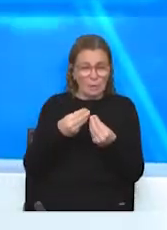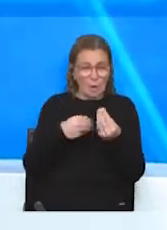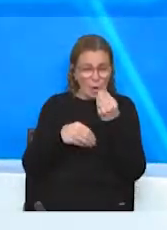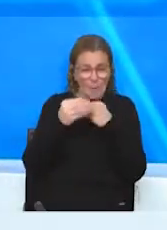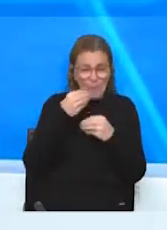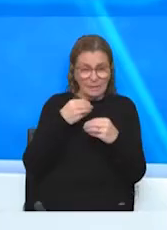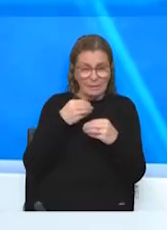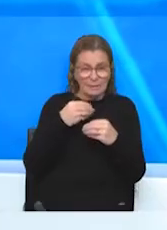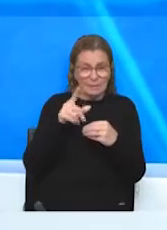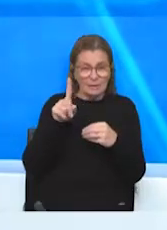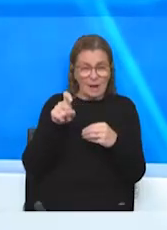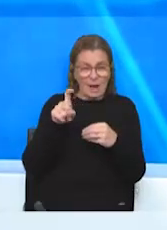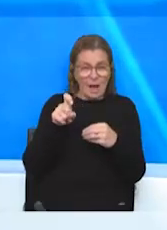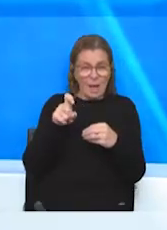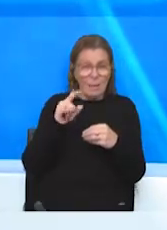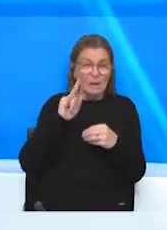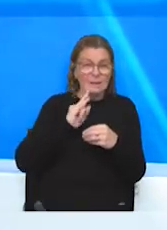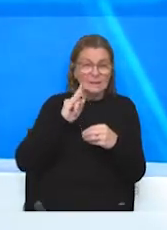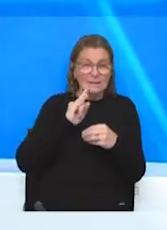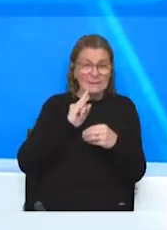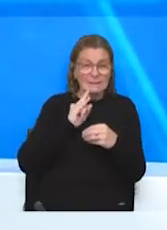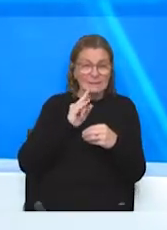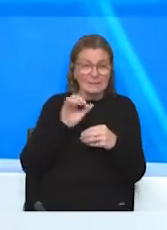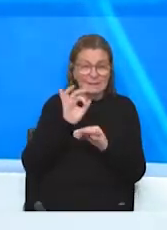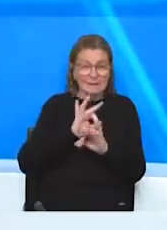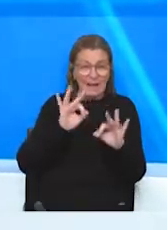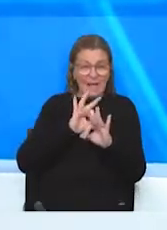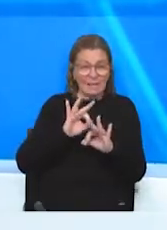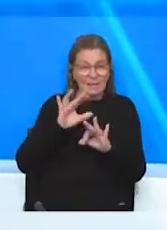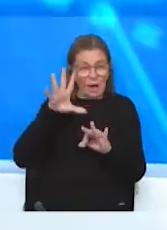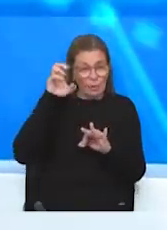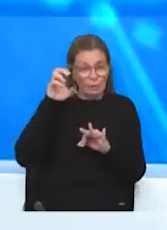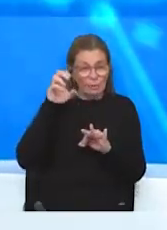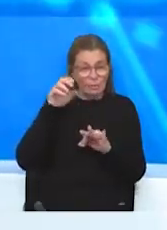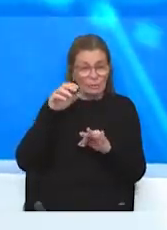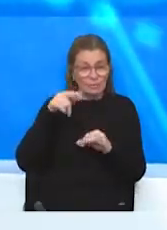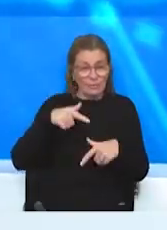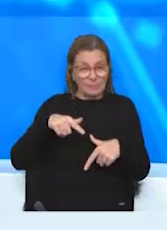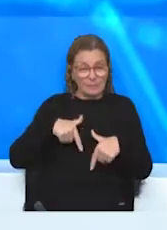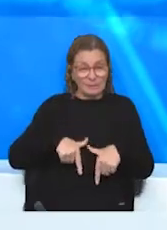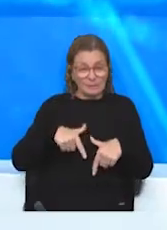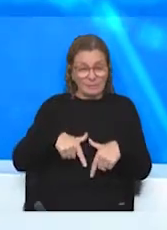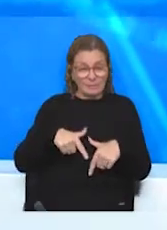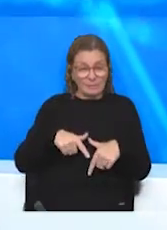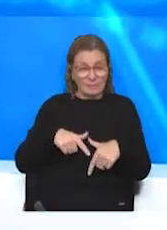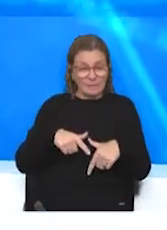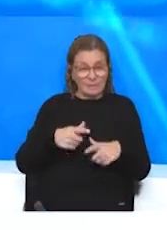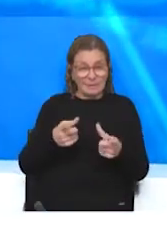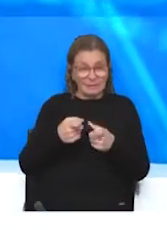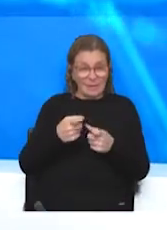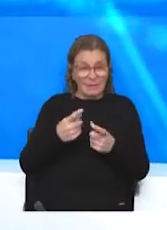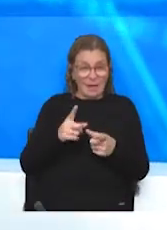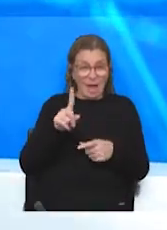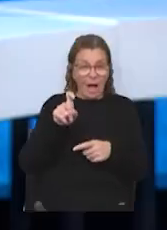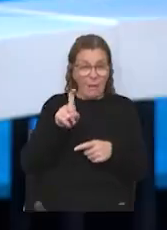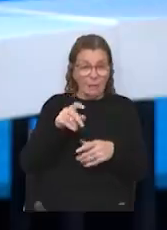se preparaban con el agua de la ó hacer la leche para los chiquilines nadie se acordó del Ministerio de que había merenderos que capaz que precisaban agua